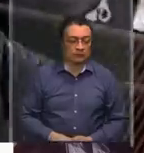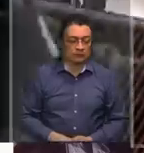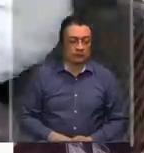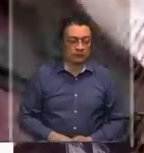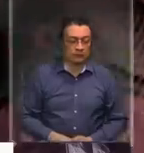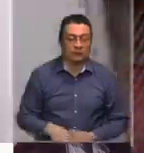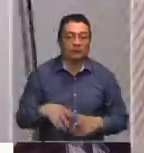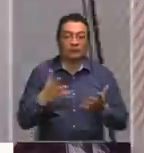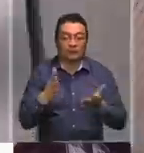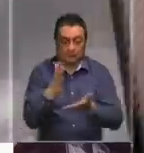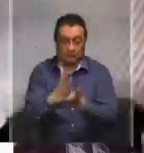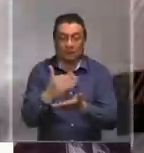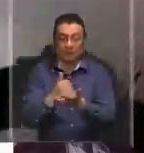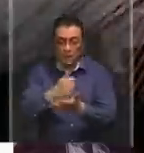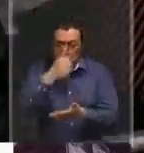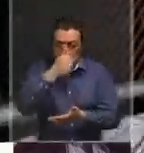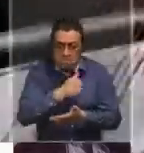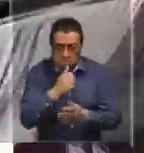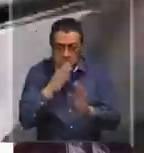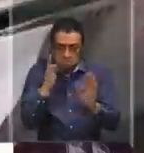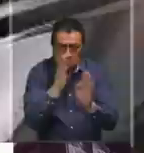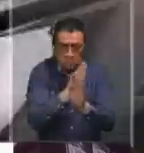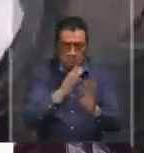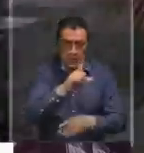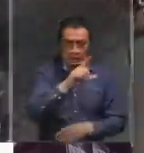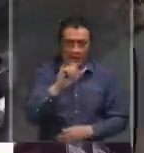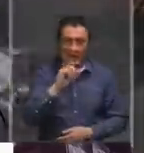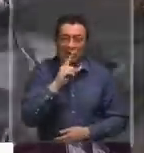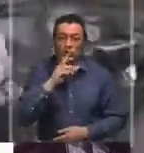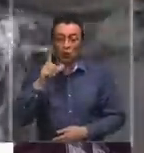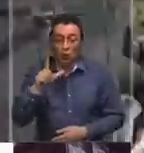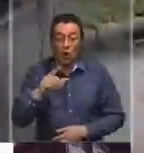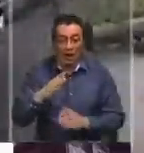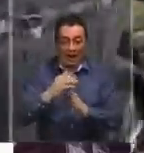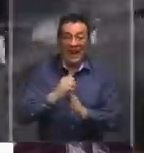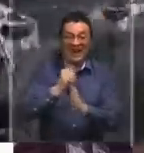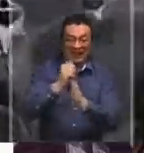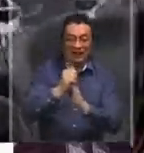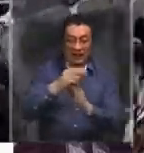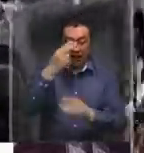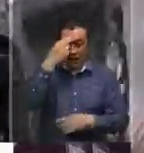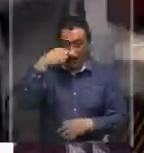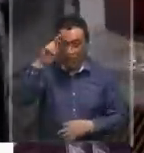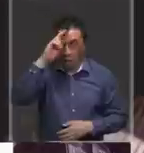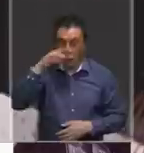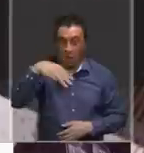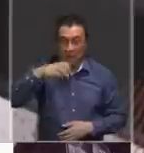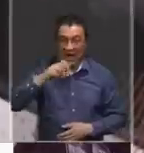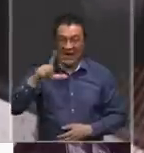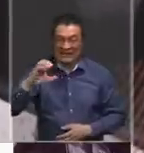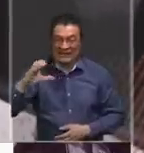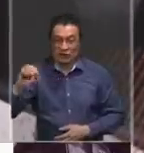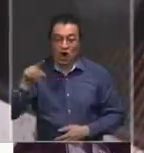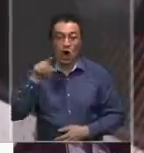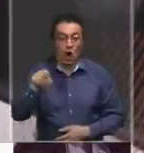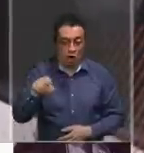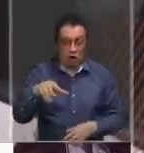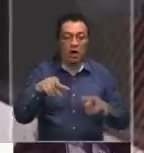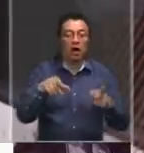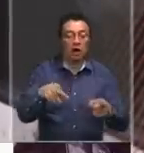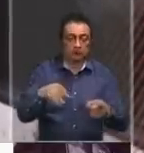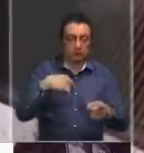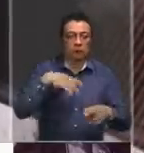Trató de una operación silenciosa. Héctor Yaitul, el líder de la coordinadora Arauco Malleco, fue detenido a raíz de una investigación que